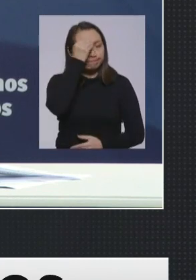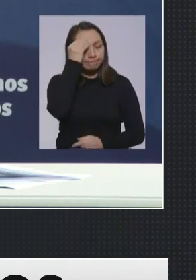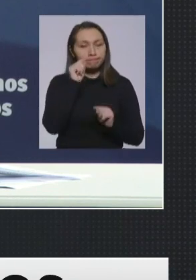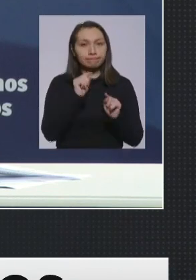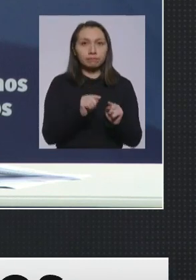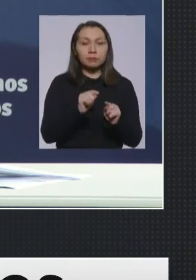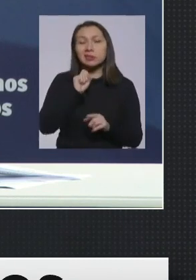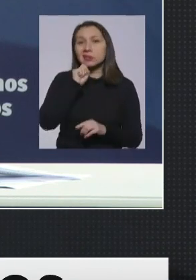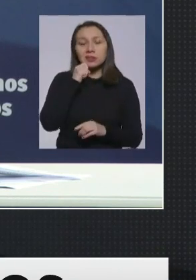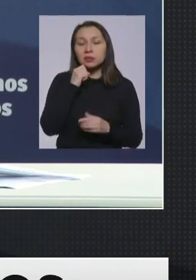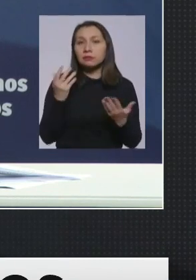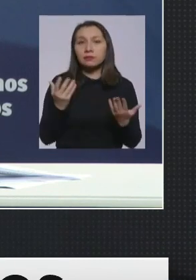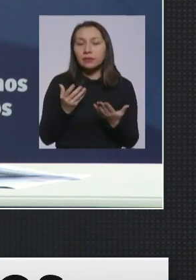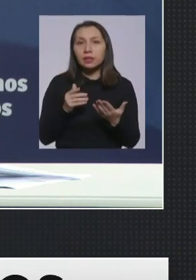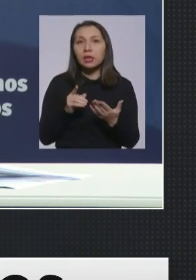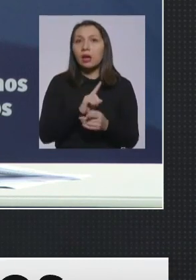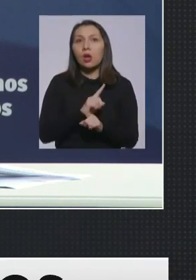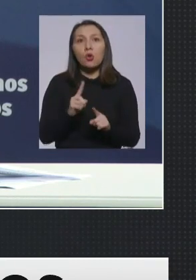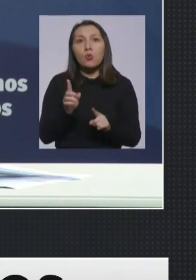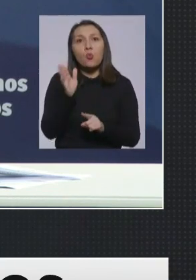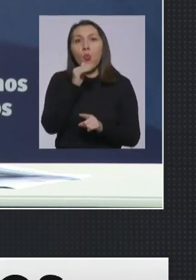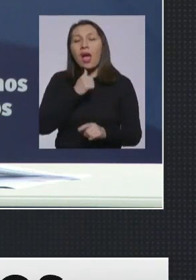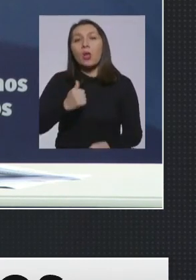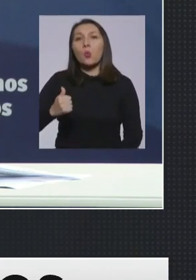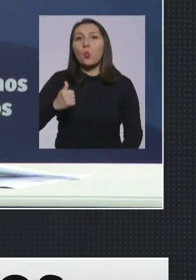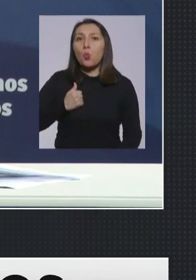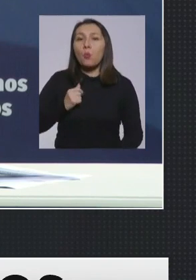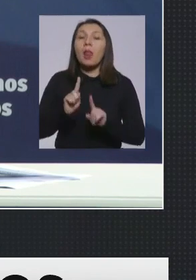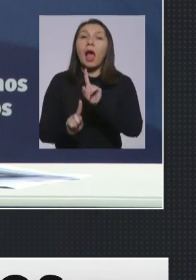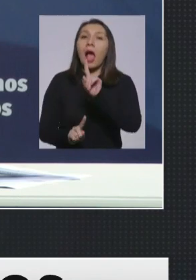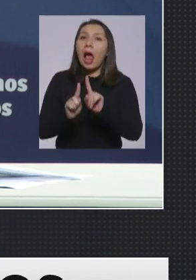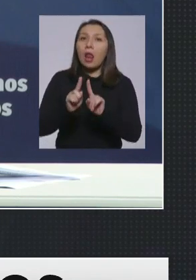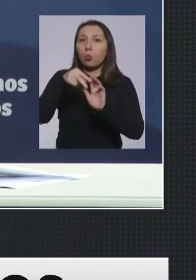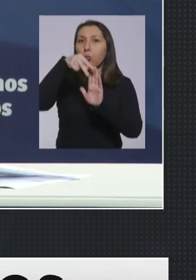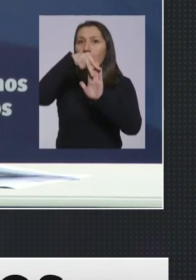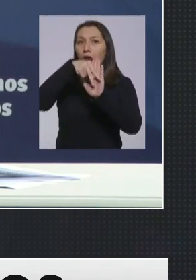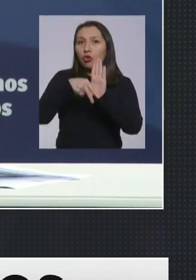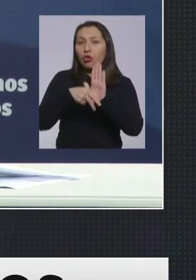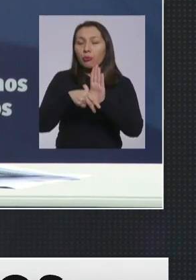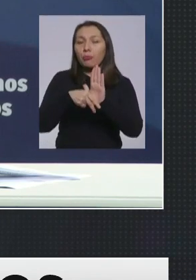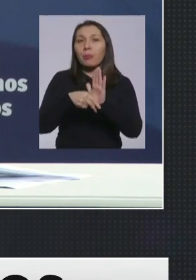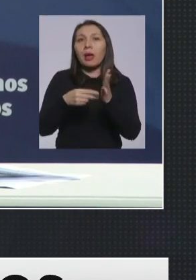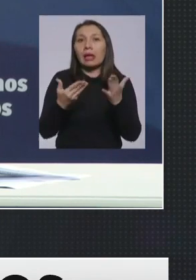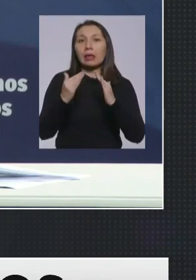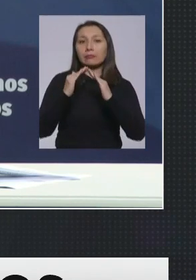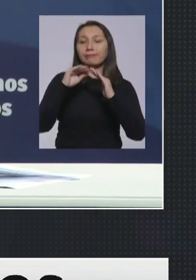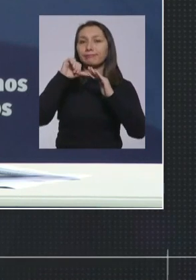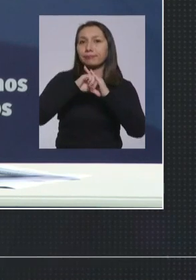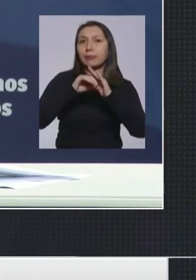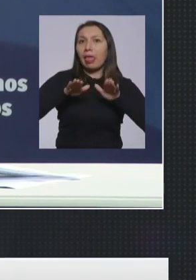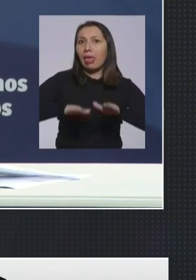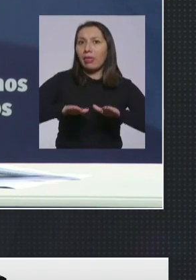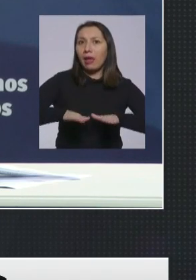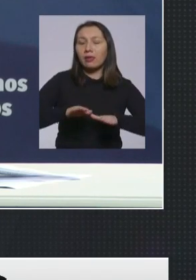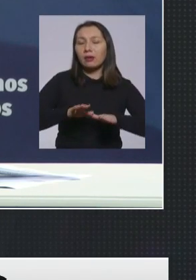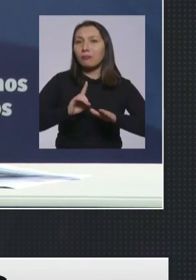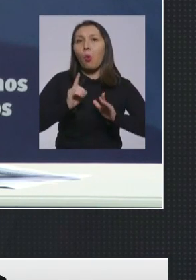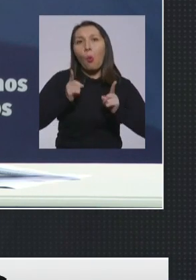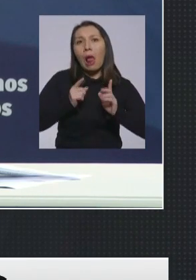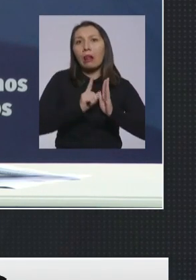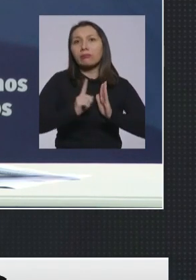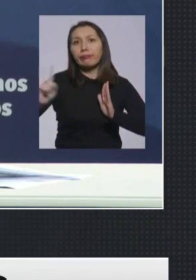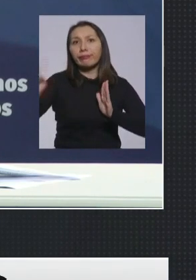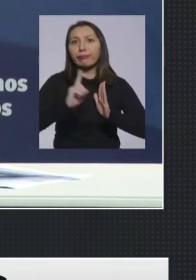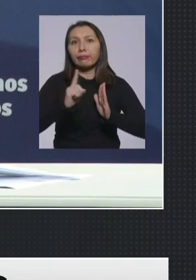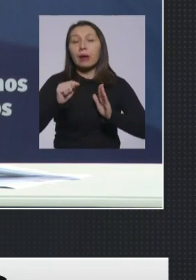significa que no tan cumpliéndose algunas normas de cuarentena y probablemente